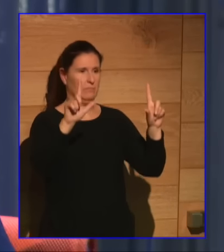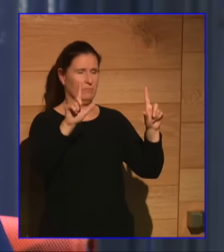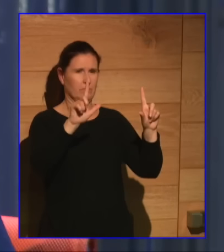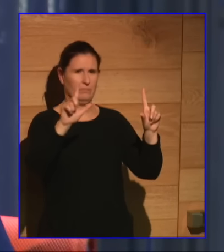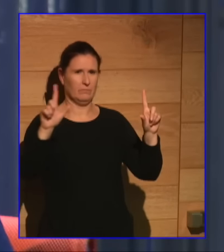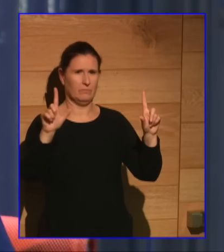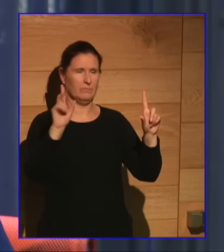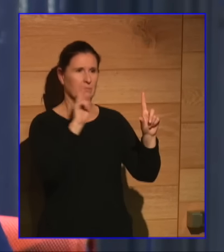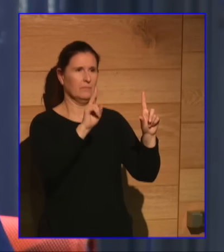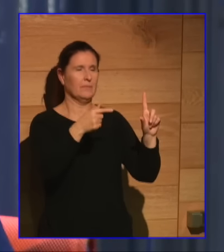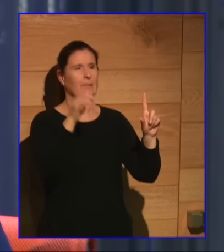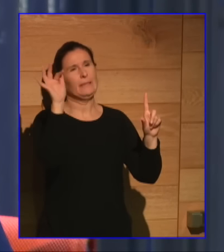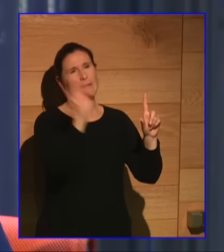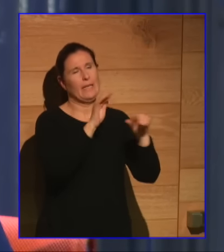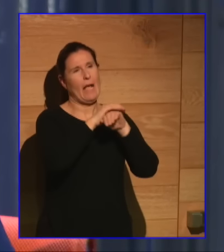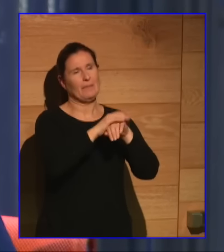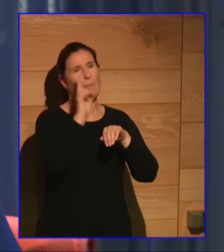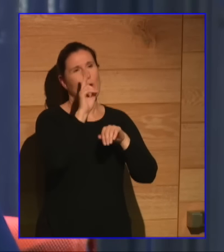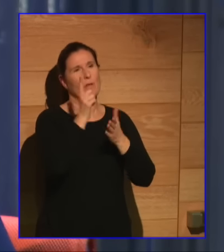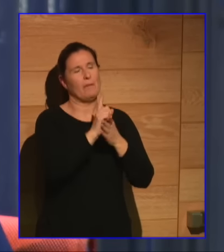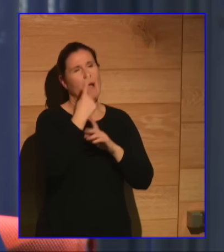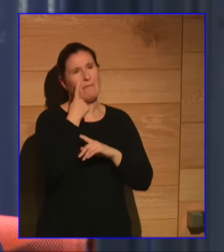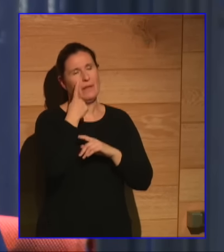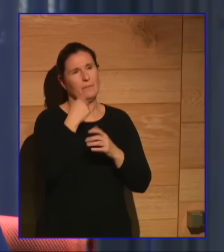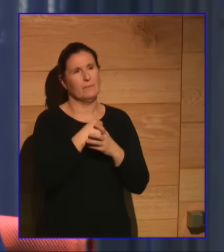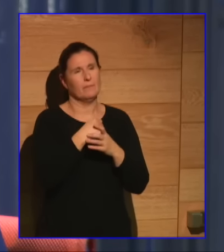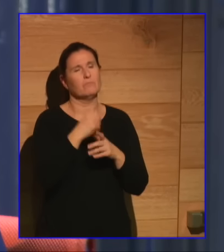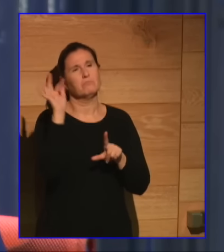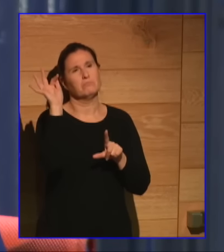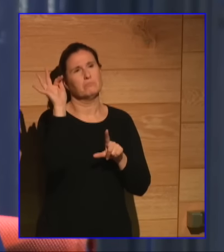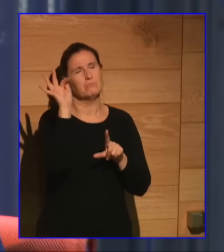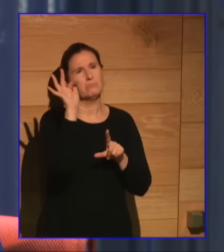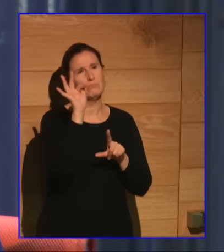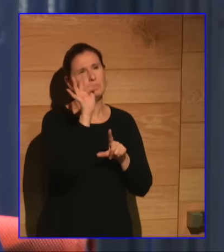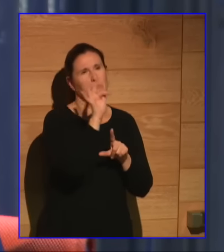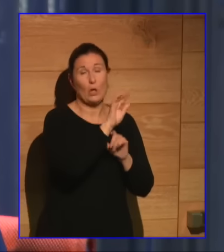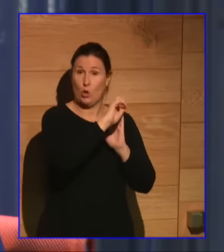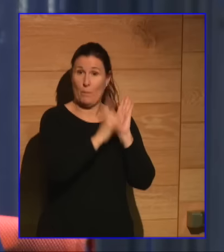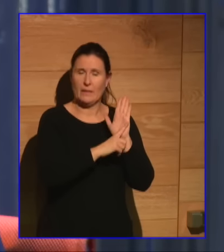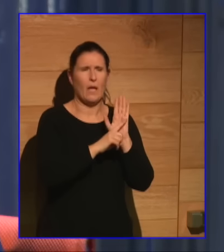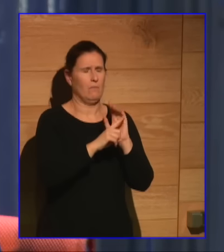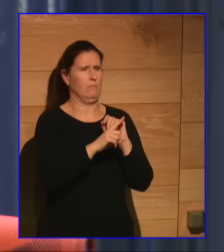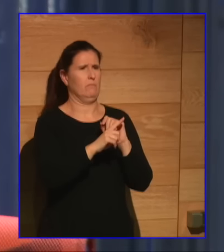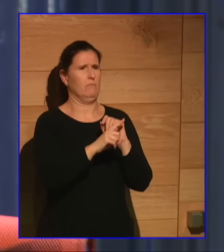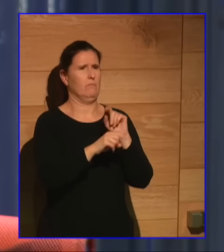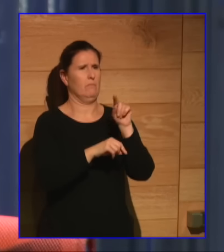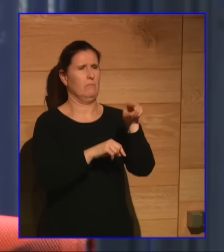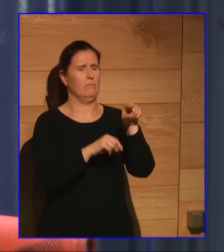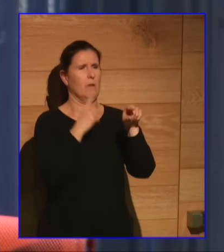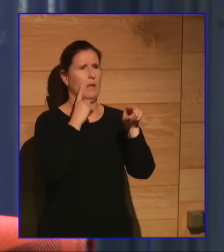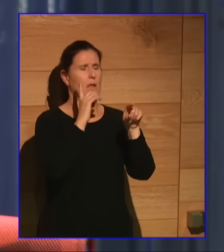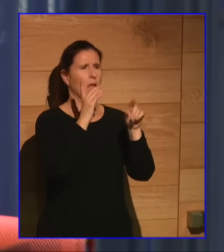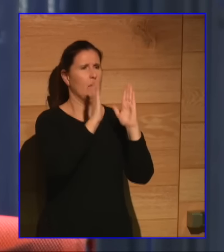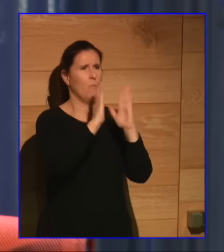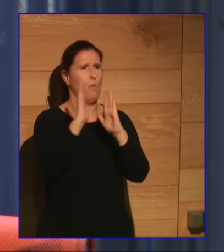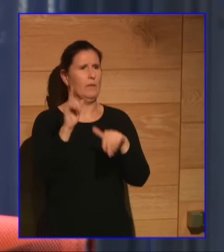voy a ver Amistad para salir del paso. Y me la tragué entera y dije, pero espera un momento. Sí, aquí hay momentos que